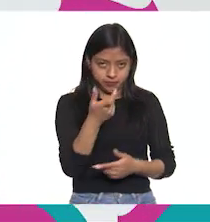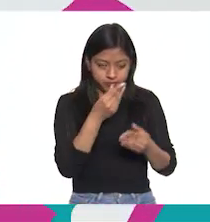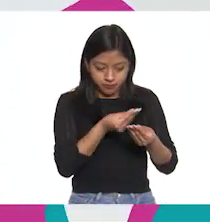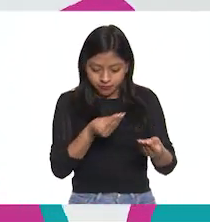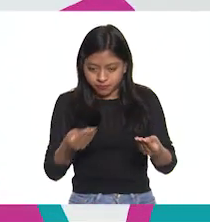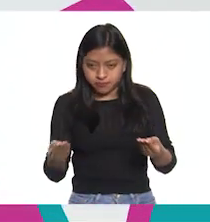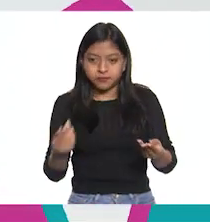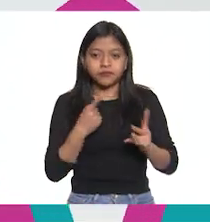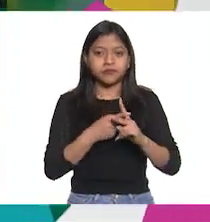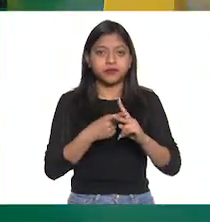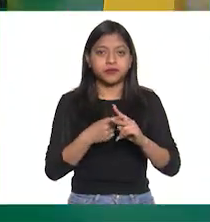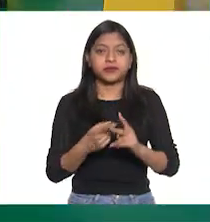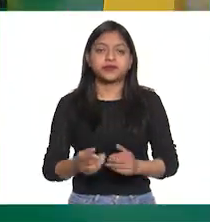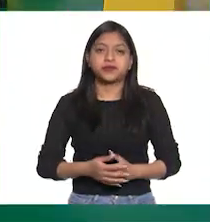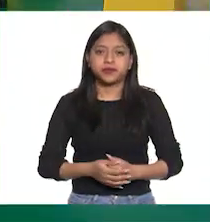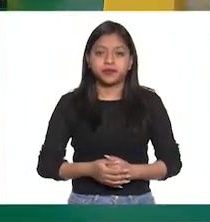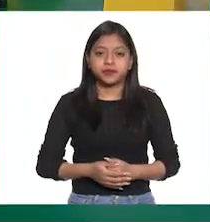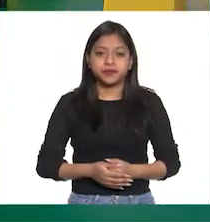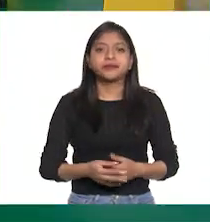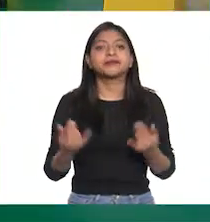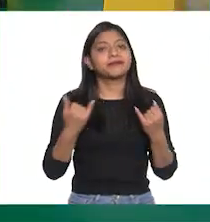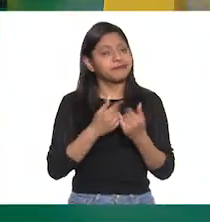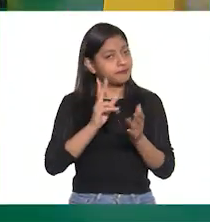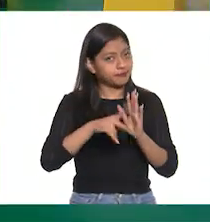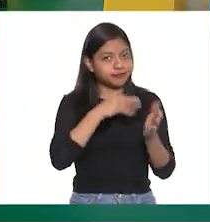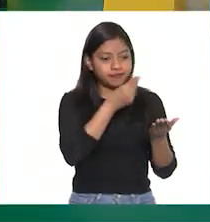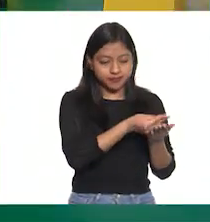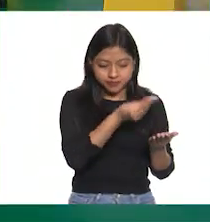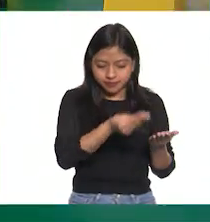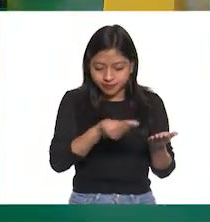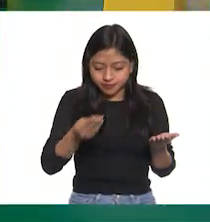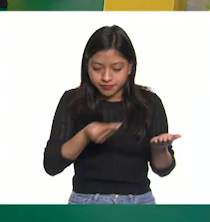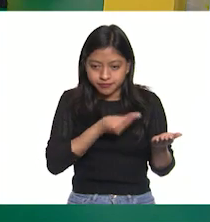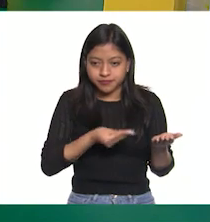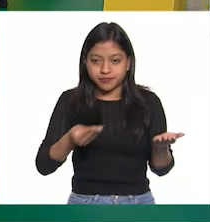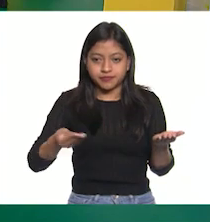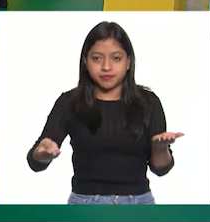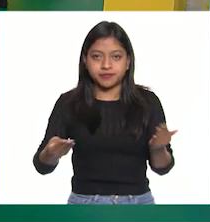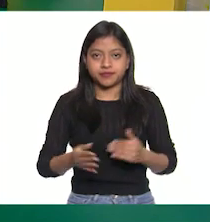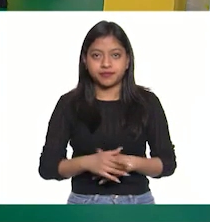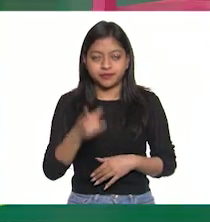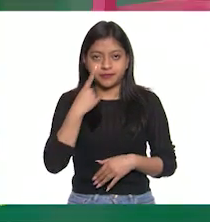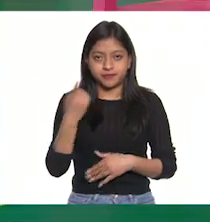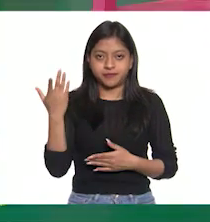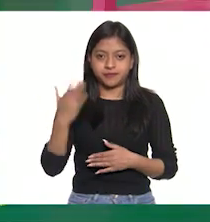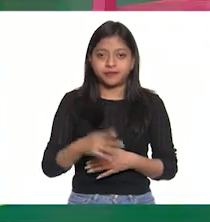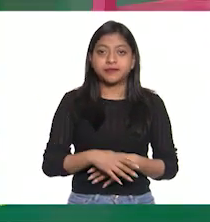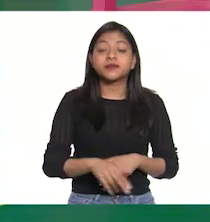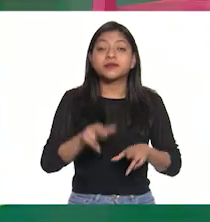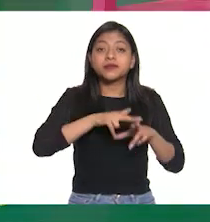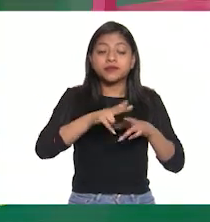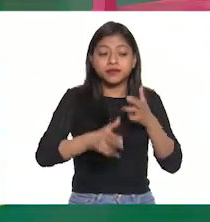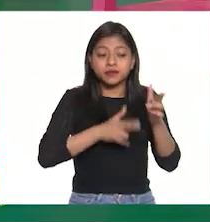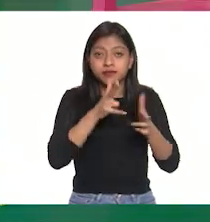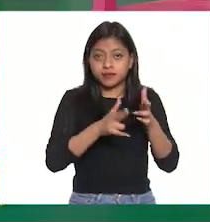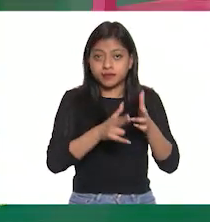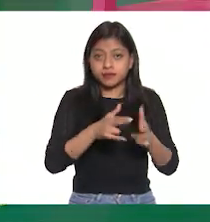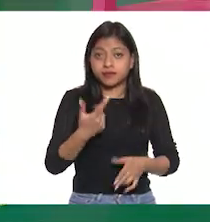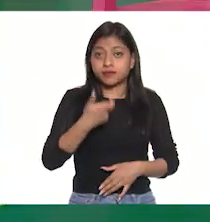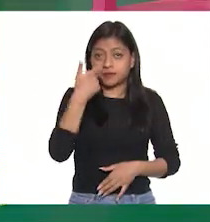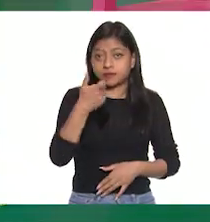ver. Vamos a poner el dinero acá. Quedamos que cuesta 150.